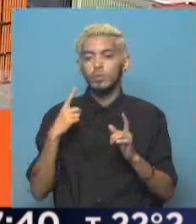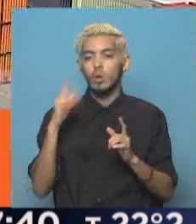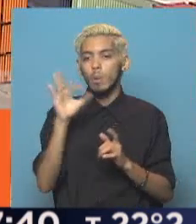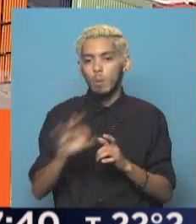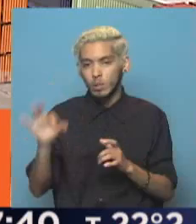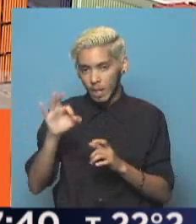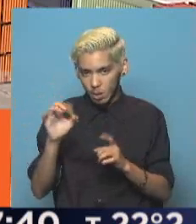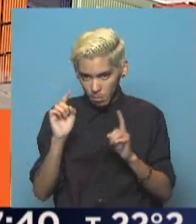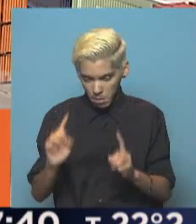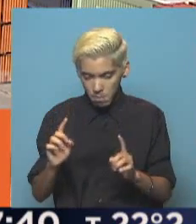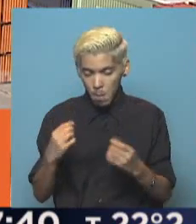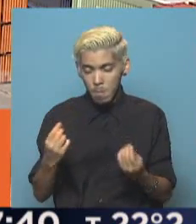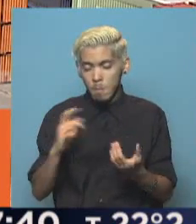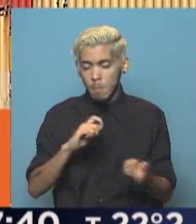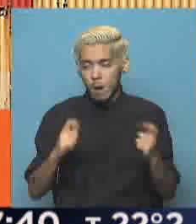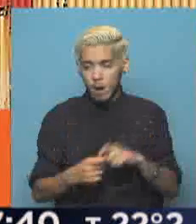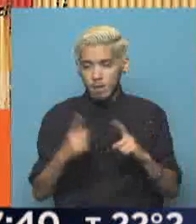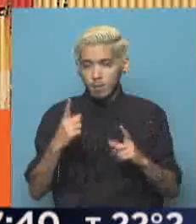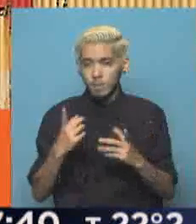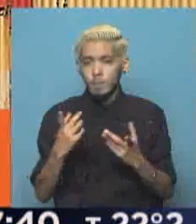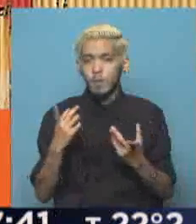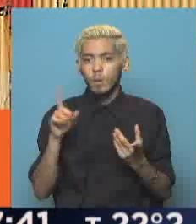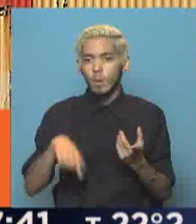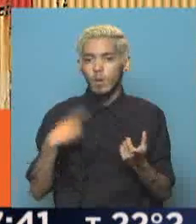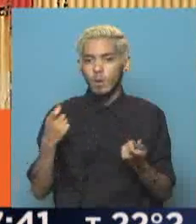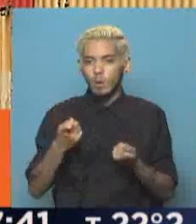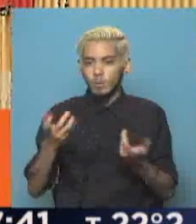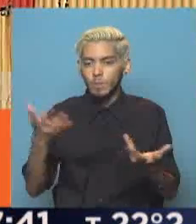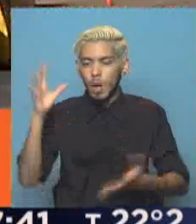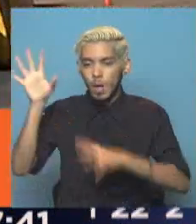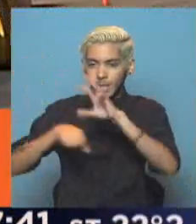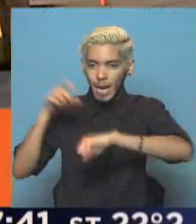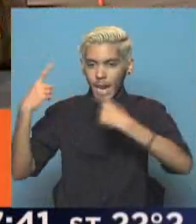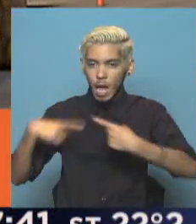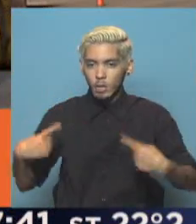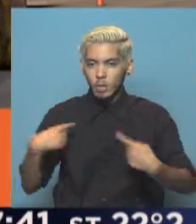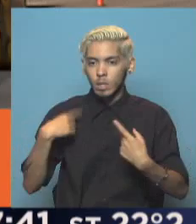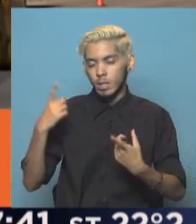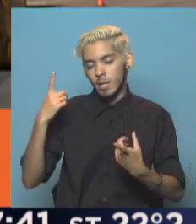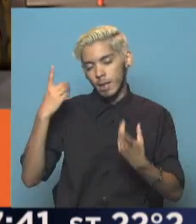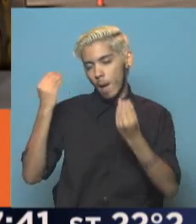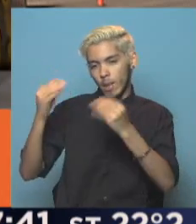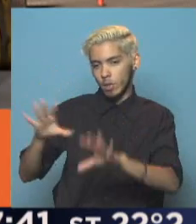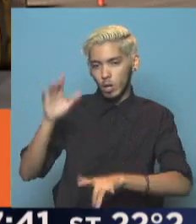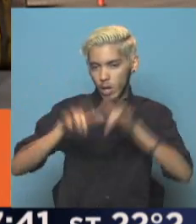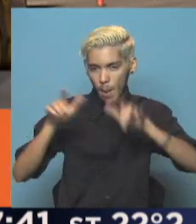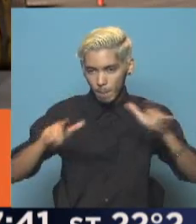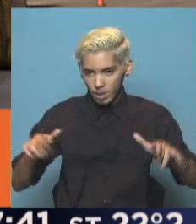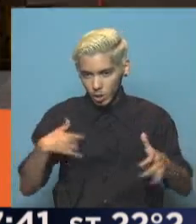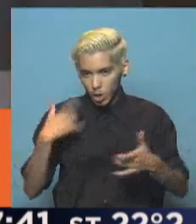La eliminación de este impuesto generó el apoyo de importadores y resignación en los fabricantes. Todas las